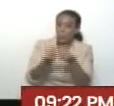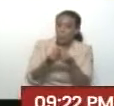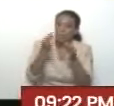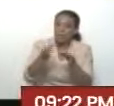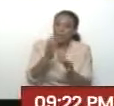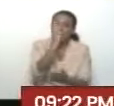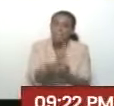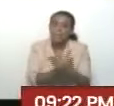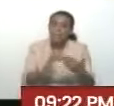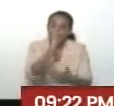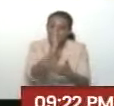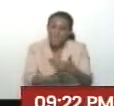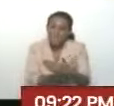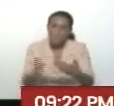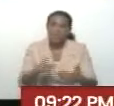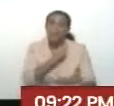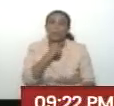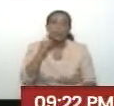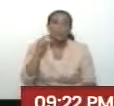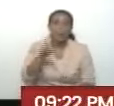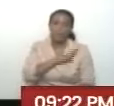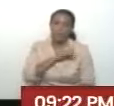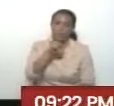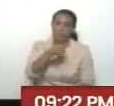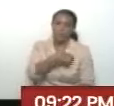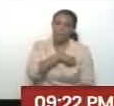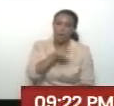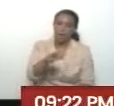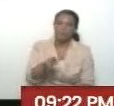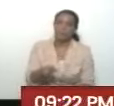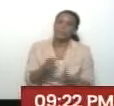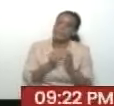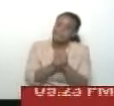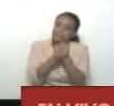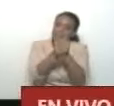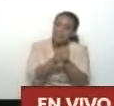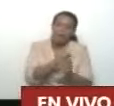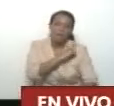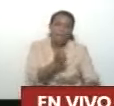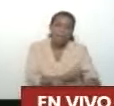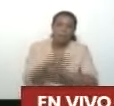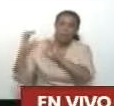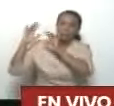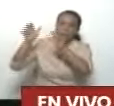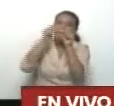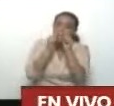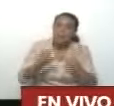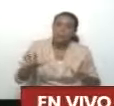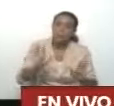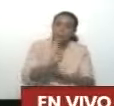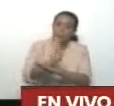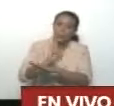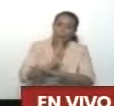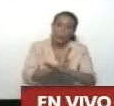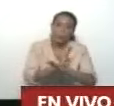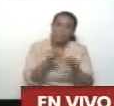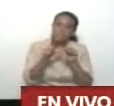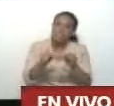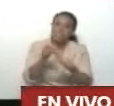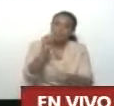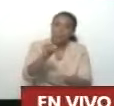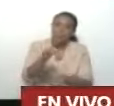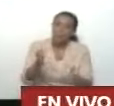está bendecida por el párroco de la ciudad, que le acompañe, que le siga dando toda la fuerza y que le proteja muchísimo para que siga